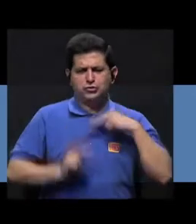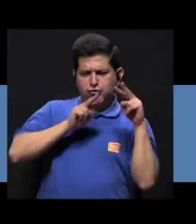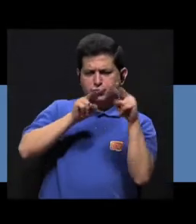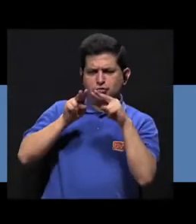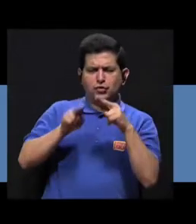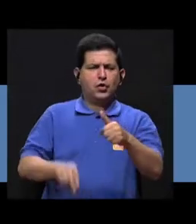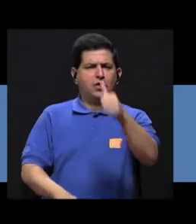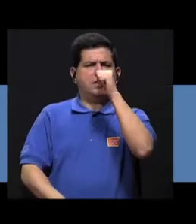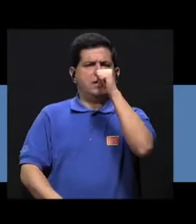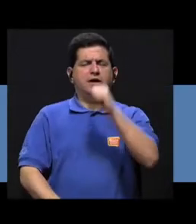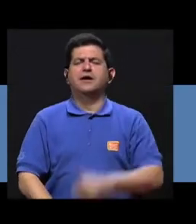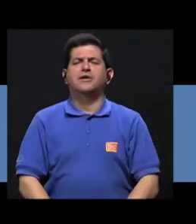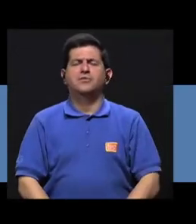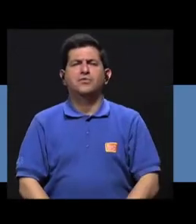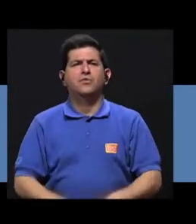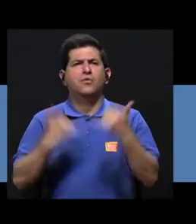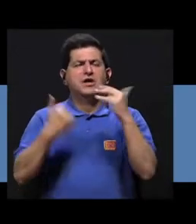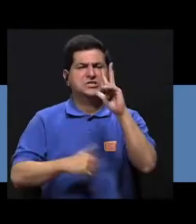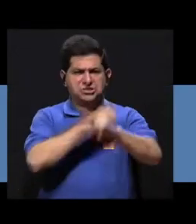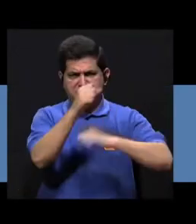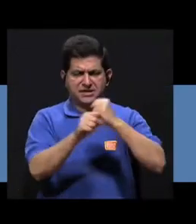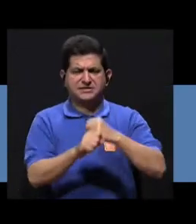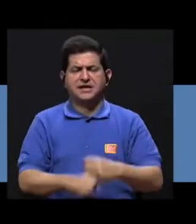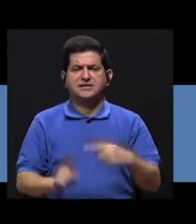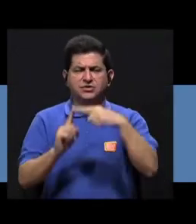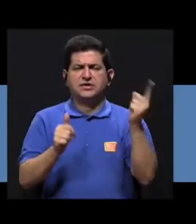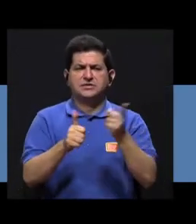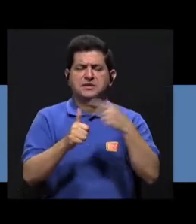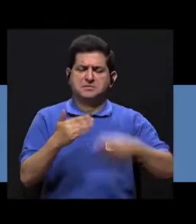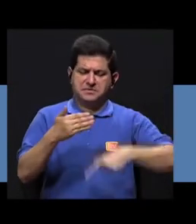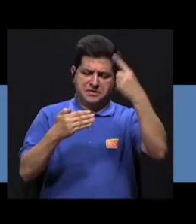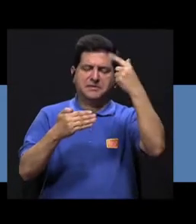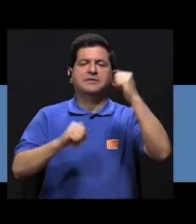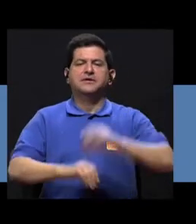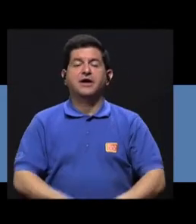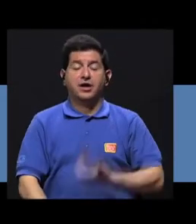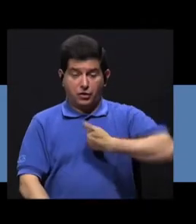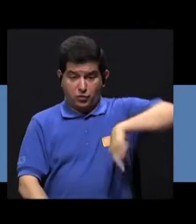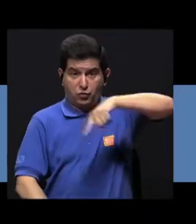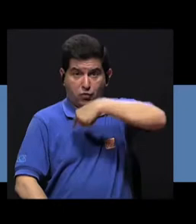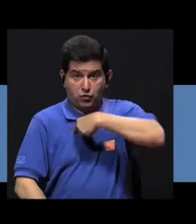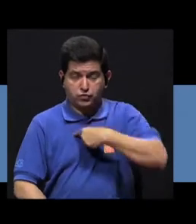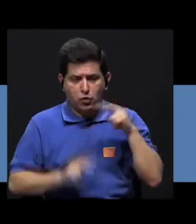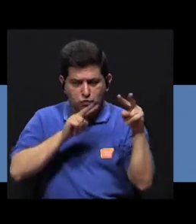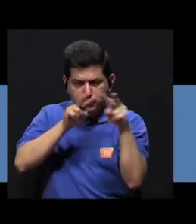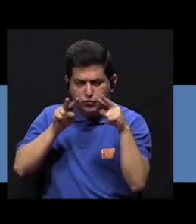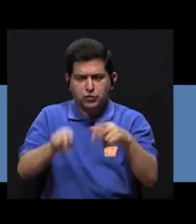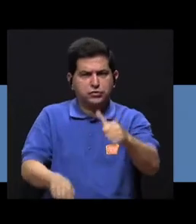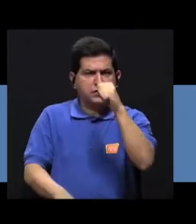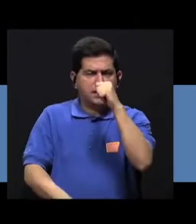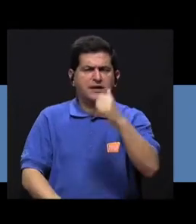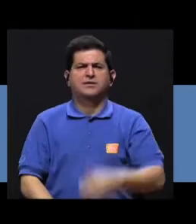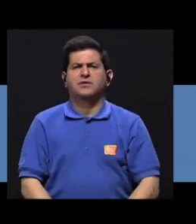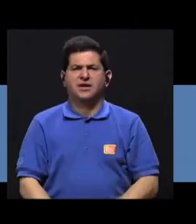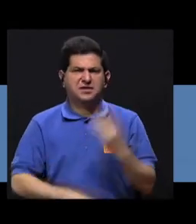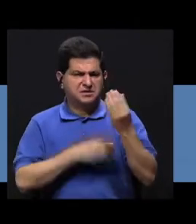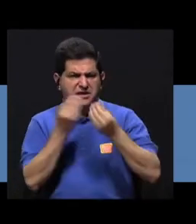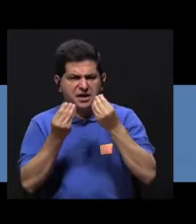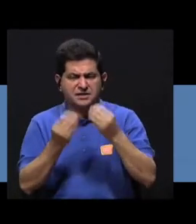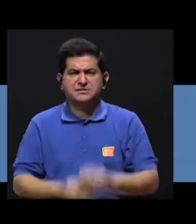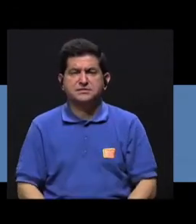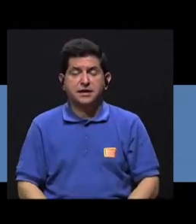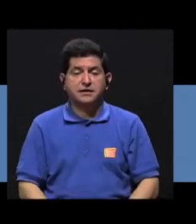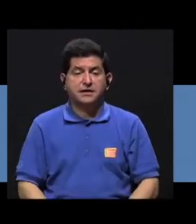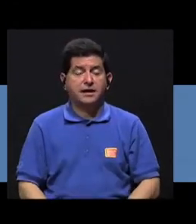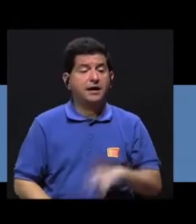Yo soy vigilante del agua hace 3 años, desde que estoy en primer grado. Nosotros, los vigilantes del agua, nos tenemos que